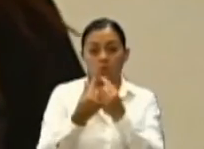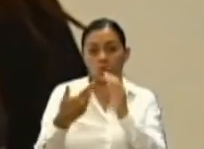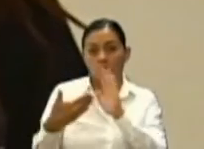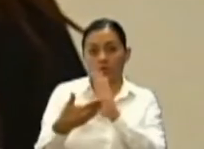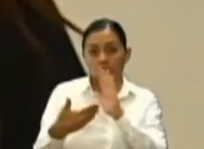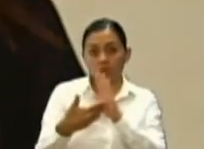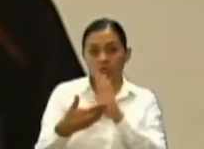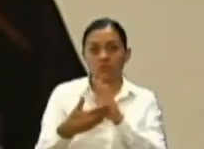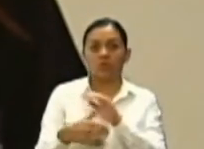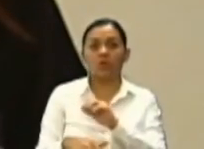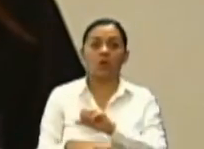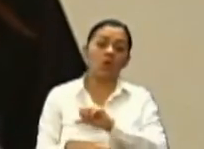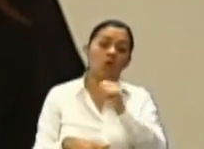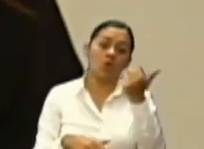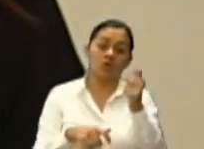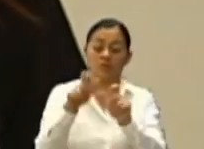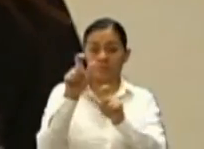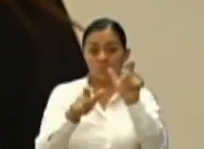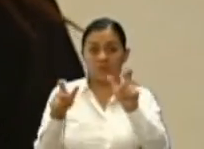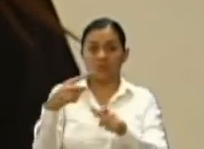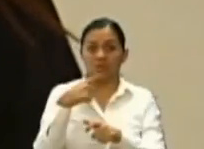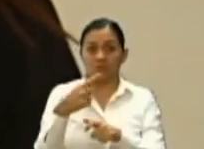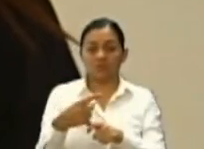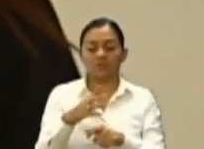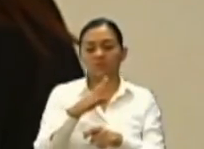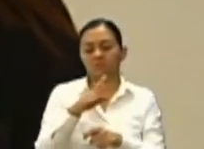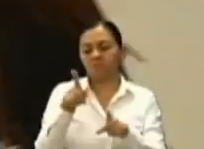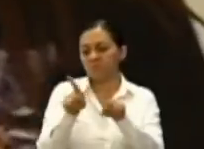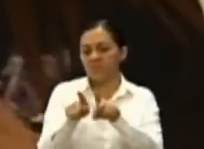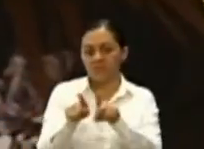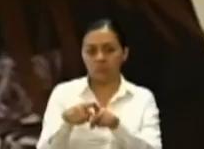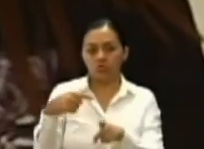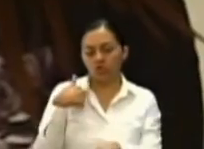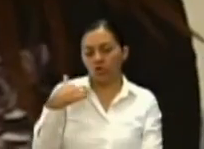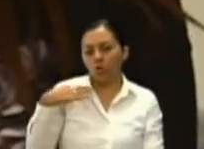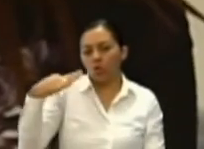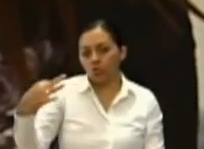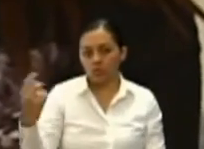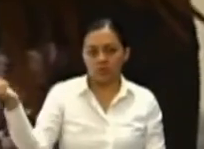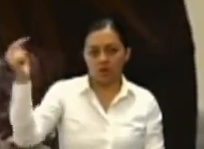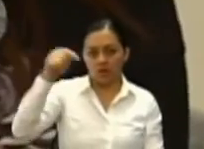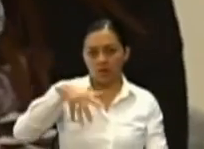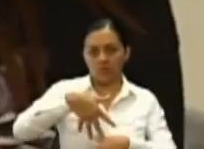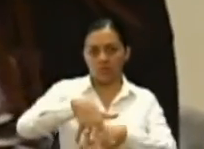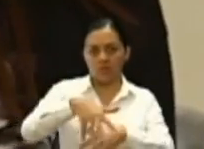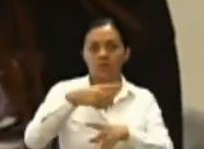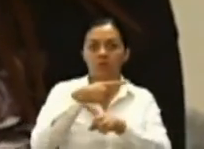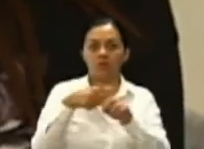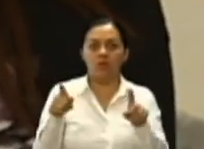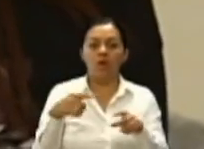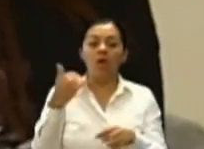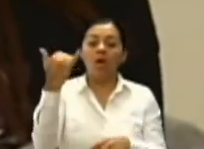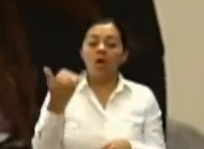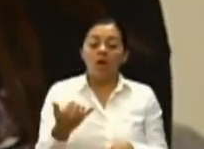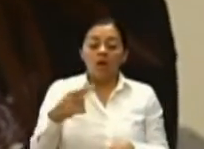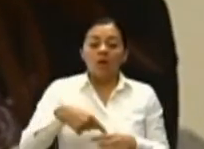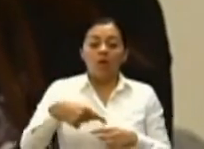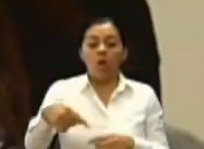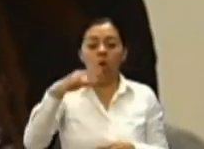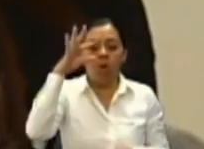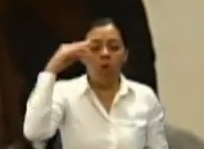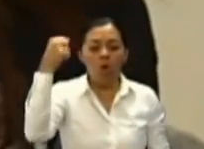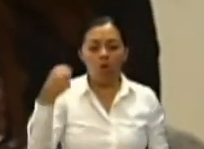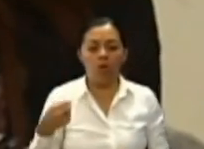otras varios ciudadanos dicen que ellos han autoconvocado pero lo que quiero saber es ahora con la coyuntura del papá francisco